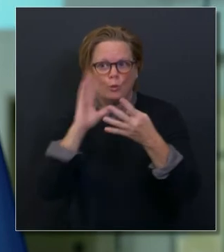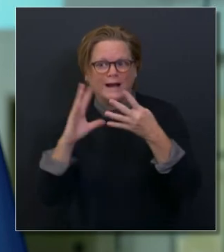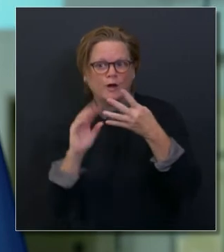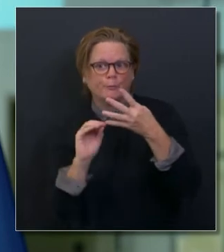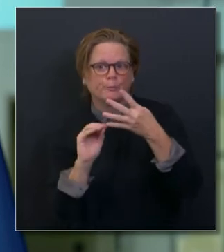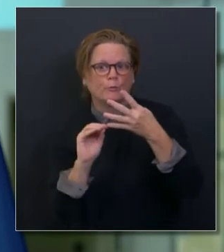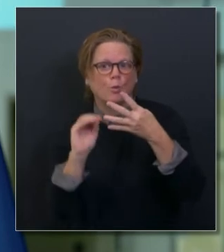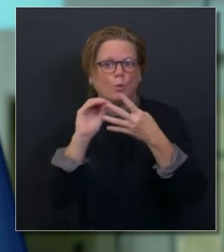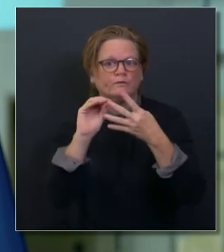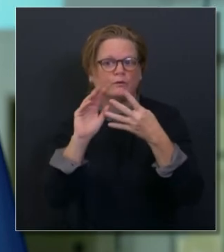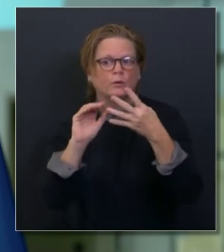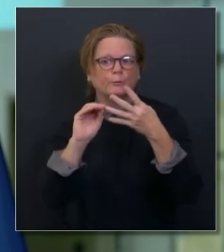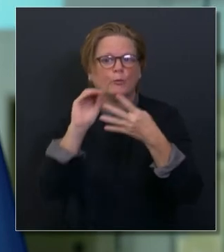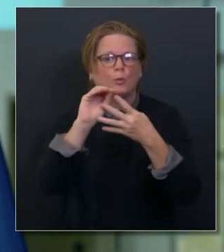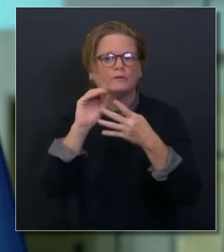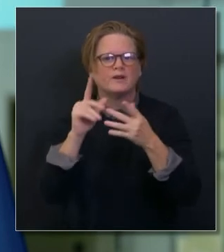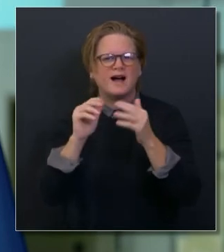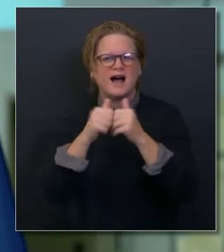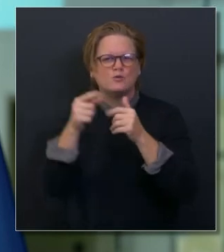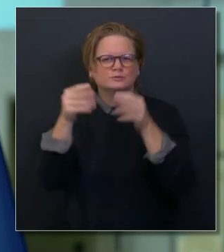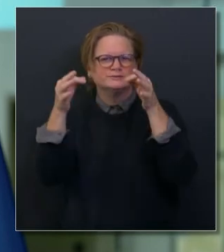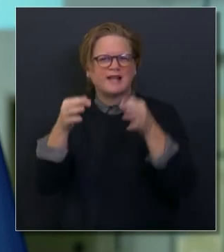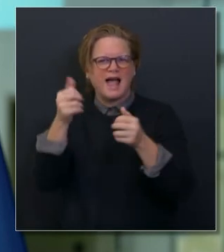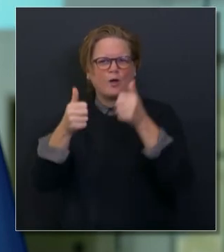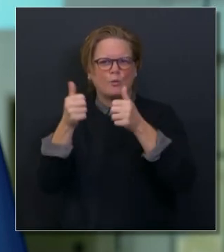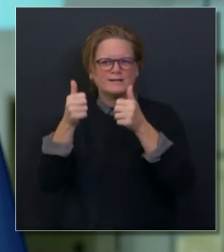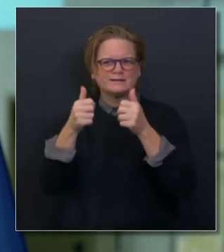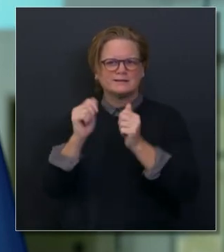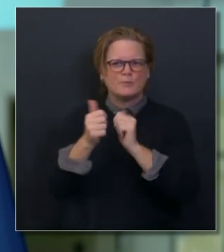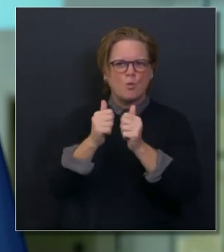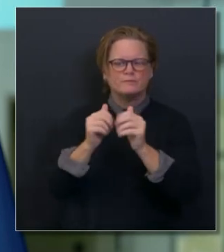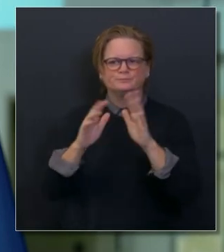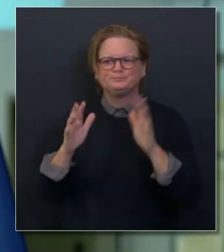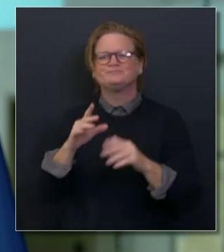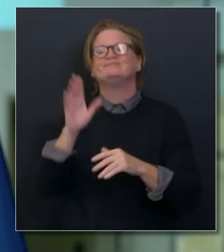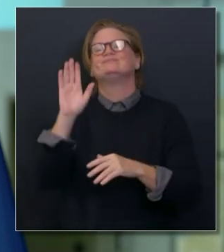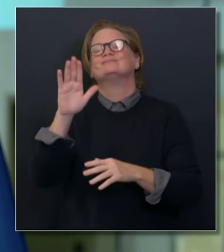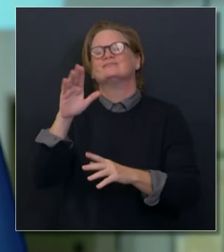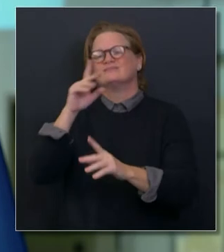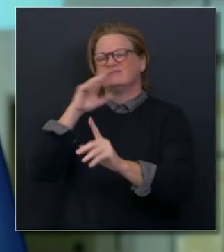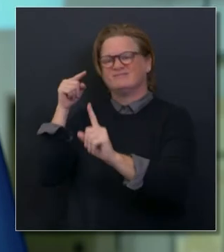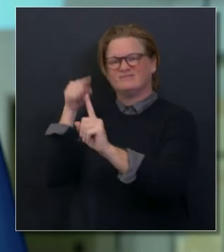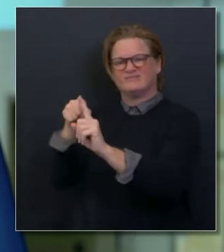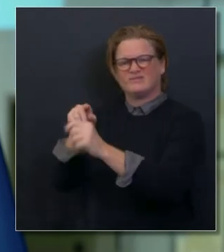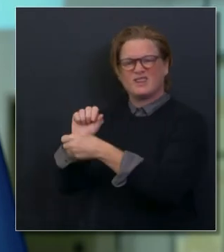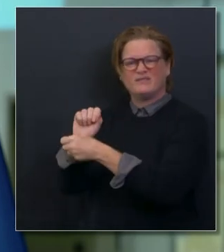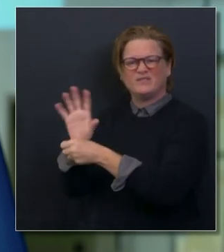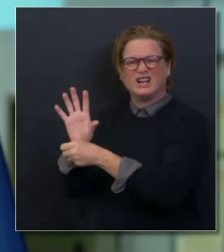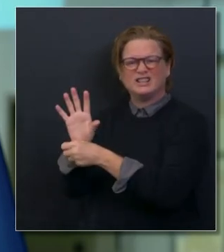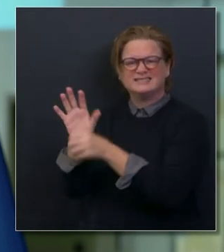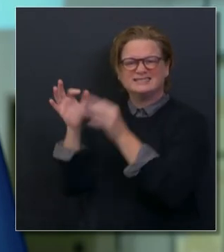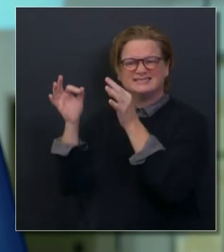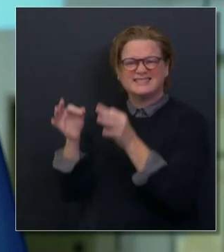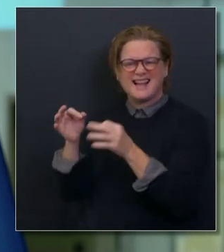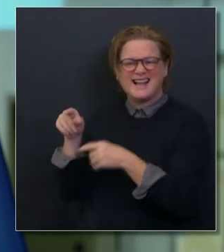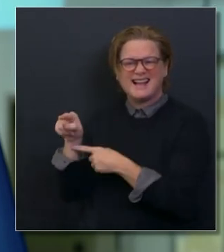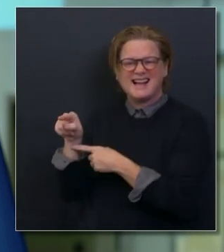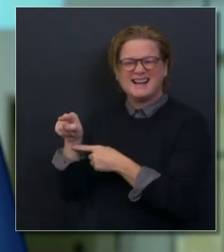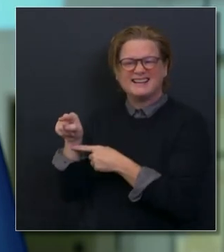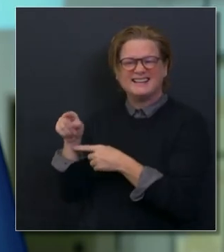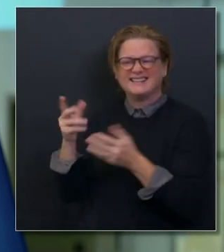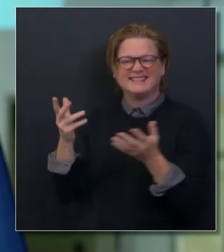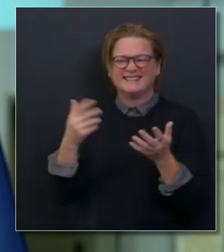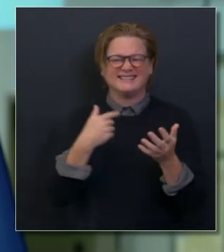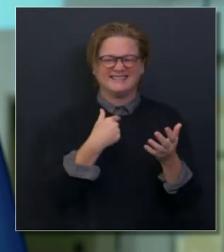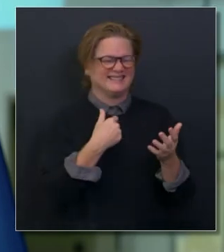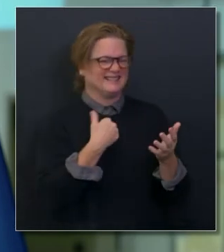esto? Pues el virus tomará esta determinación y nuestras acciones también,